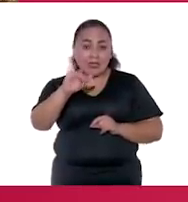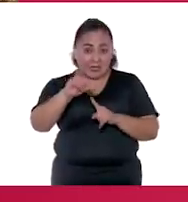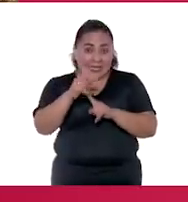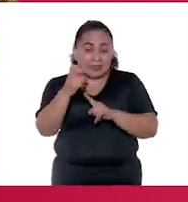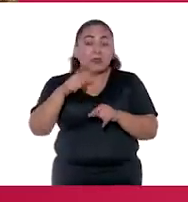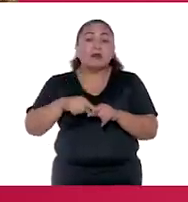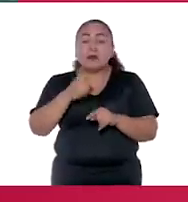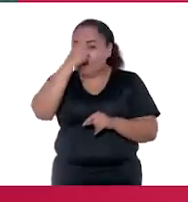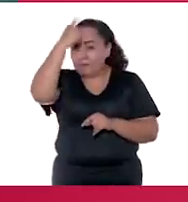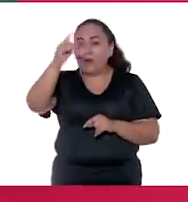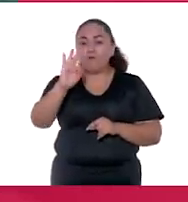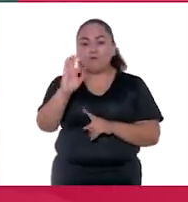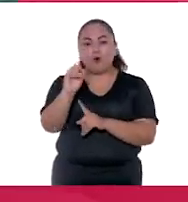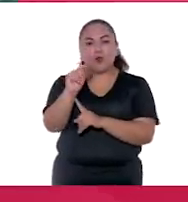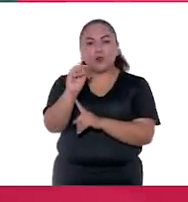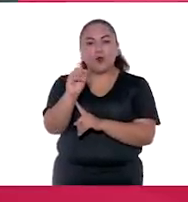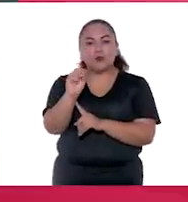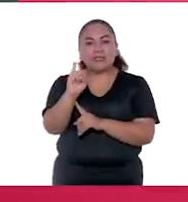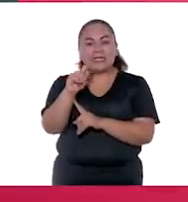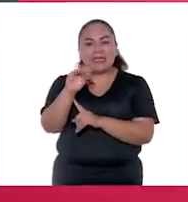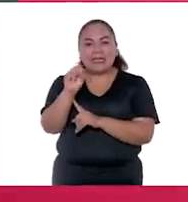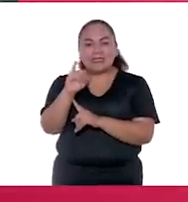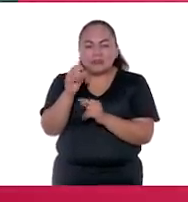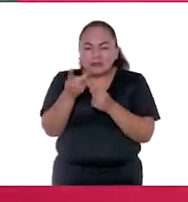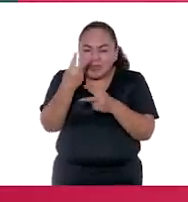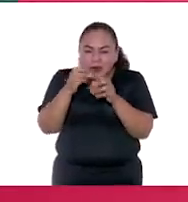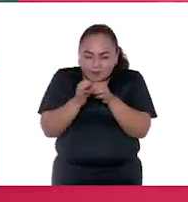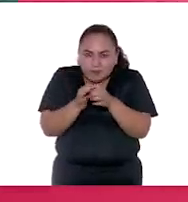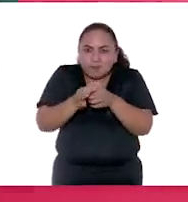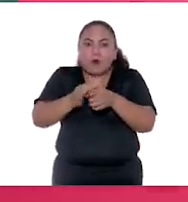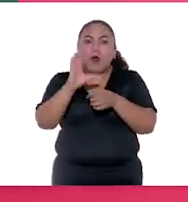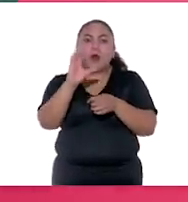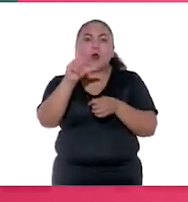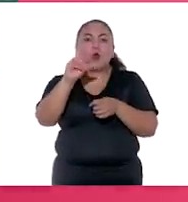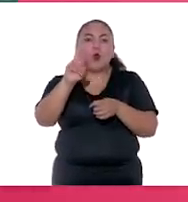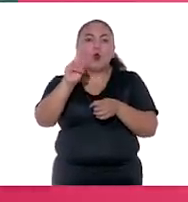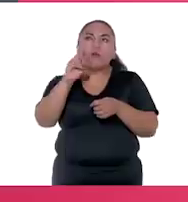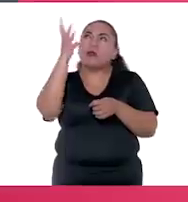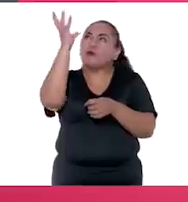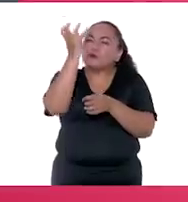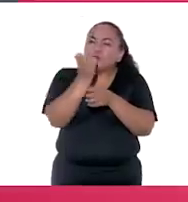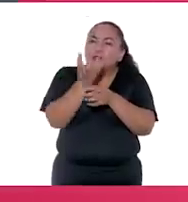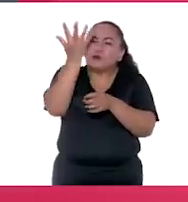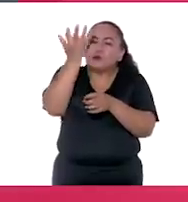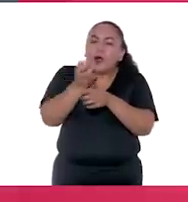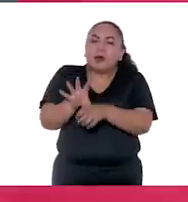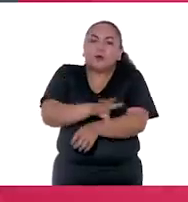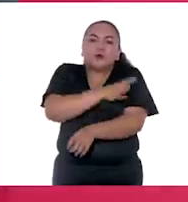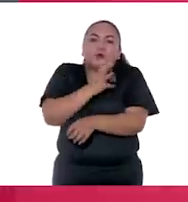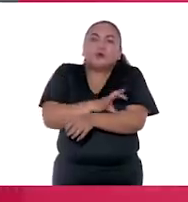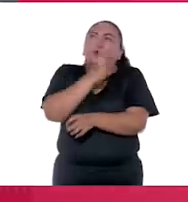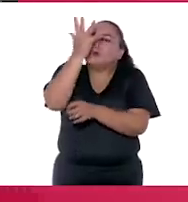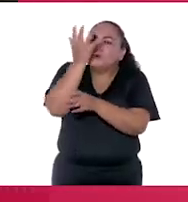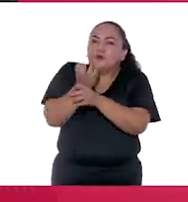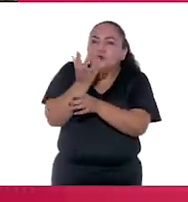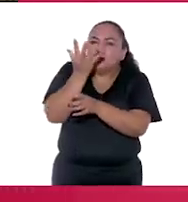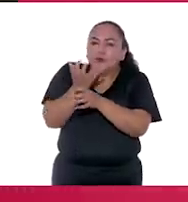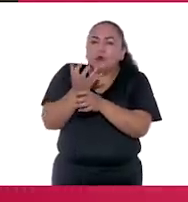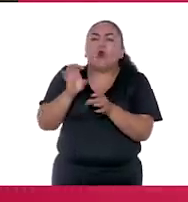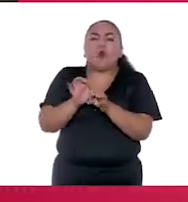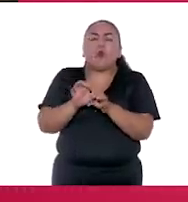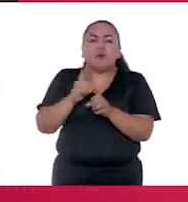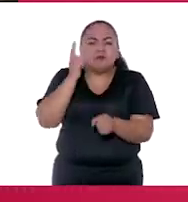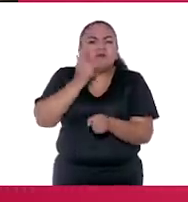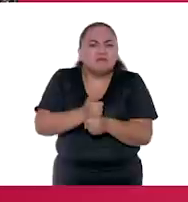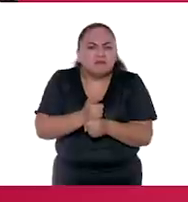la fotosíntesis y desarrollaron clorofila capaz de procesar radiación de alta energía. ¿Cómo se llegó a esa